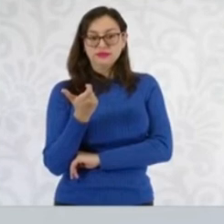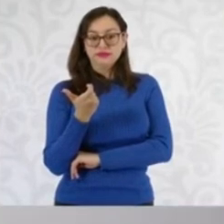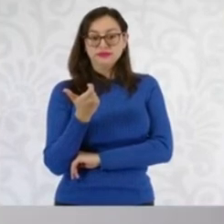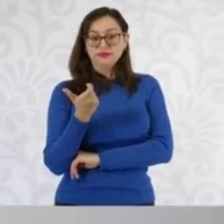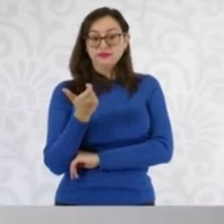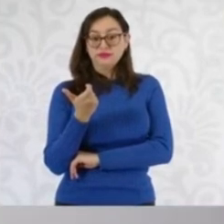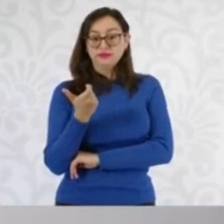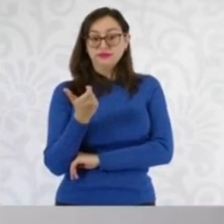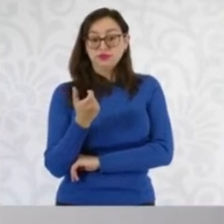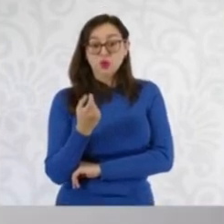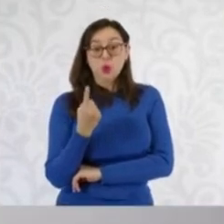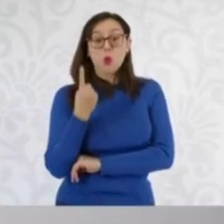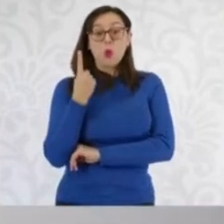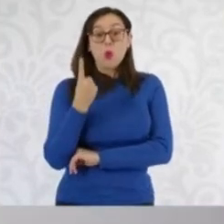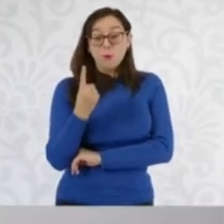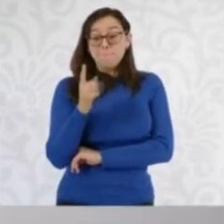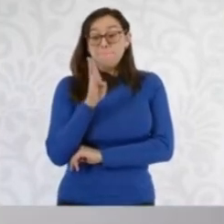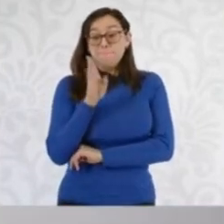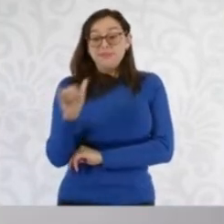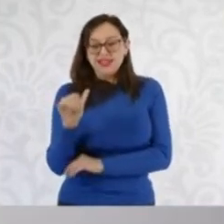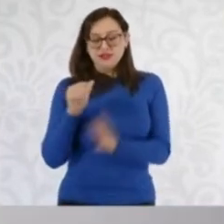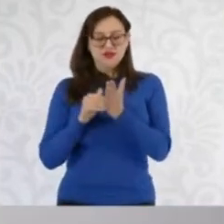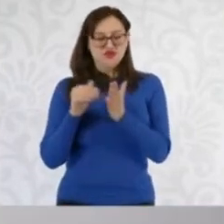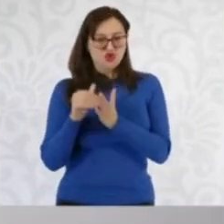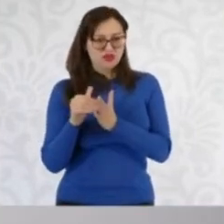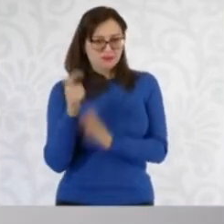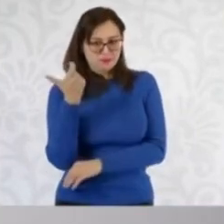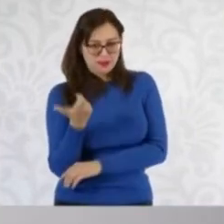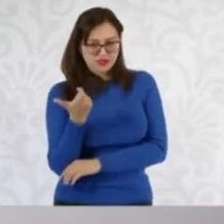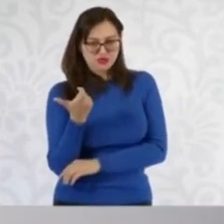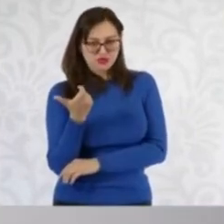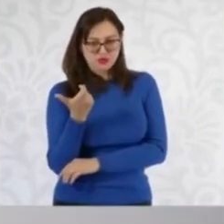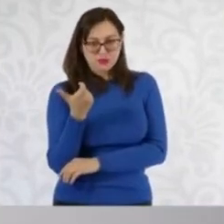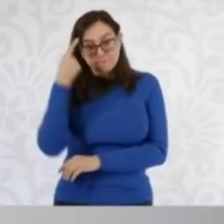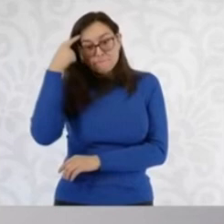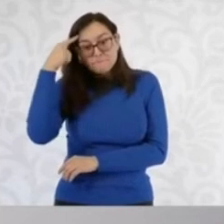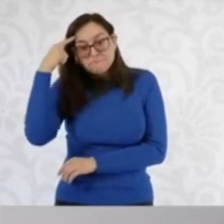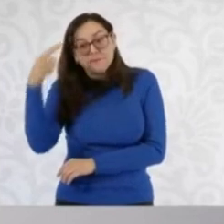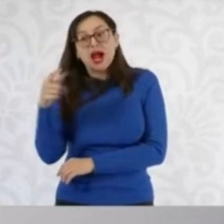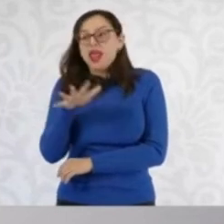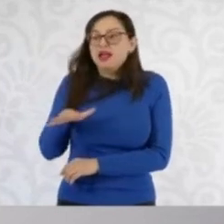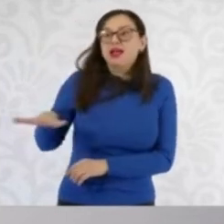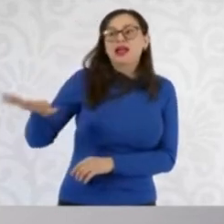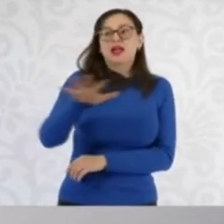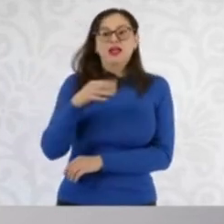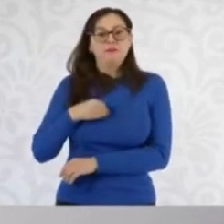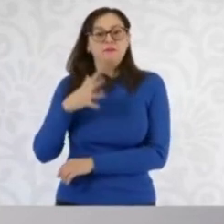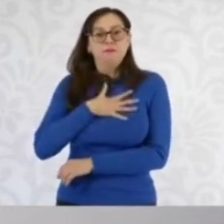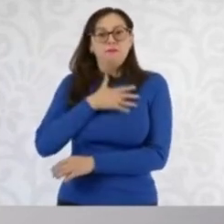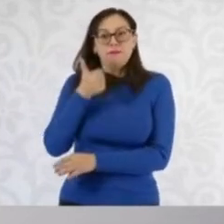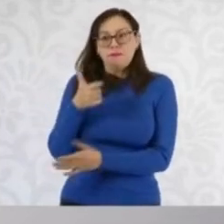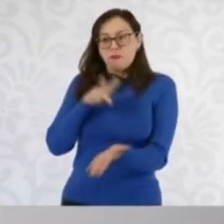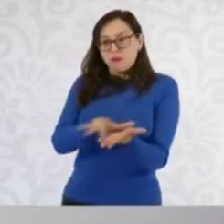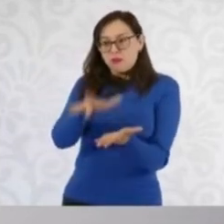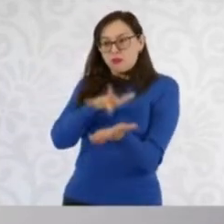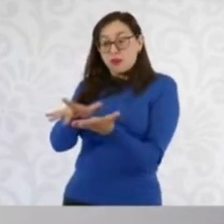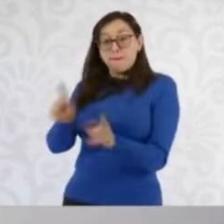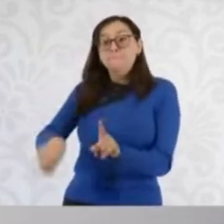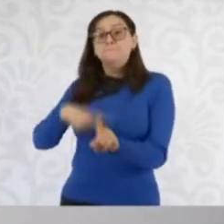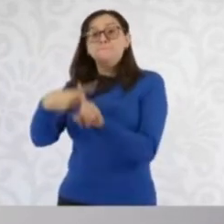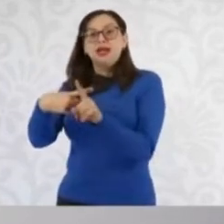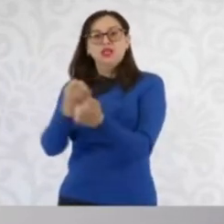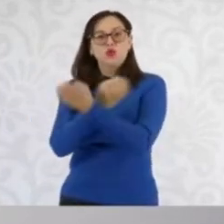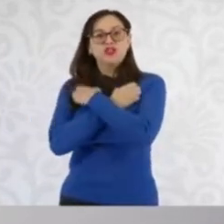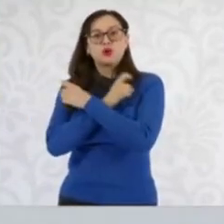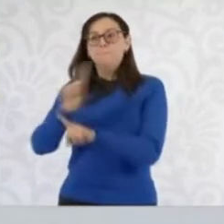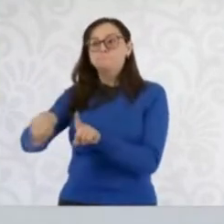Casi 1 billón de pesos en programas de bienestar, sin contar lo que se invierte en educación, lo que se